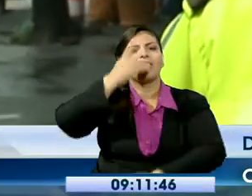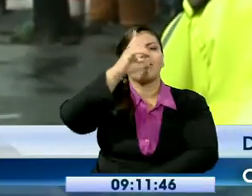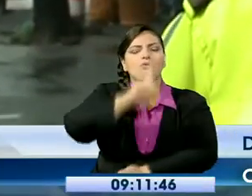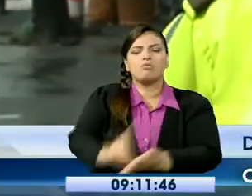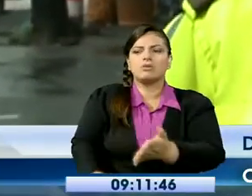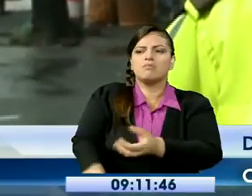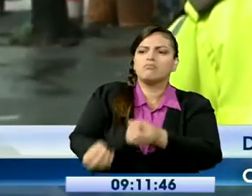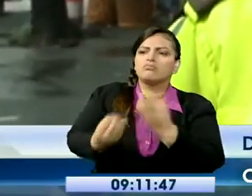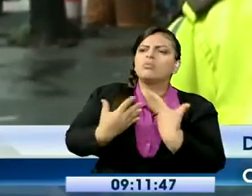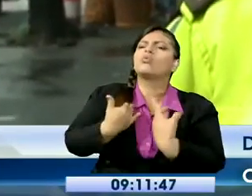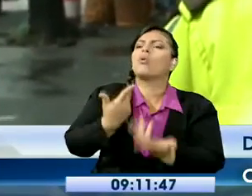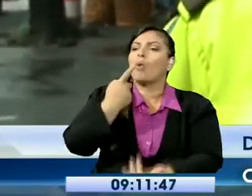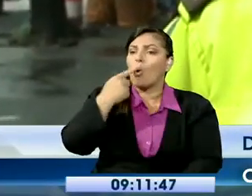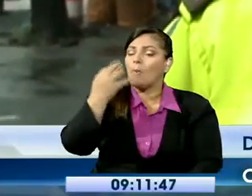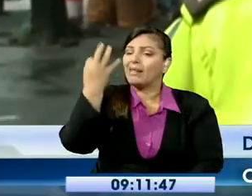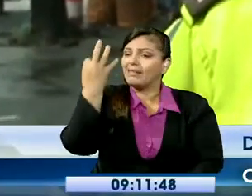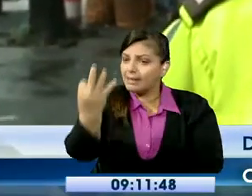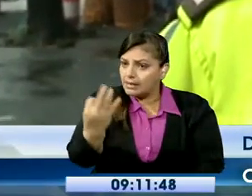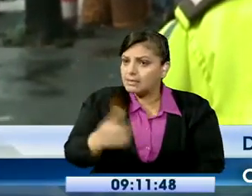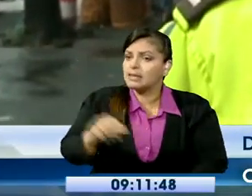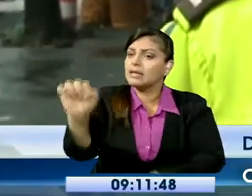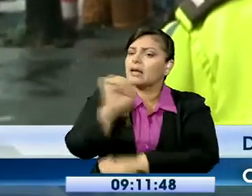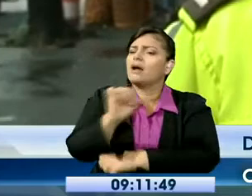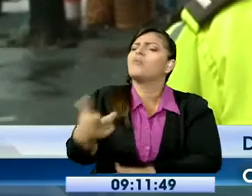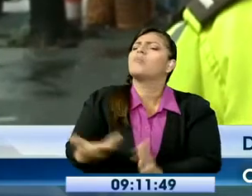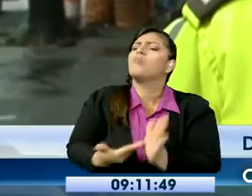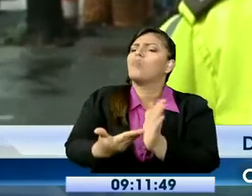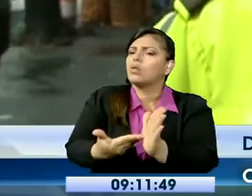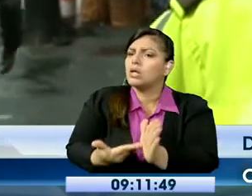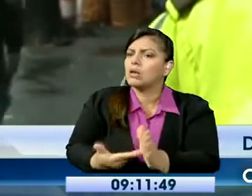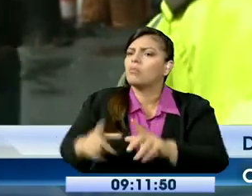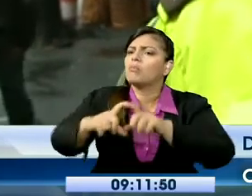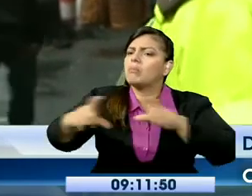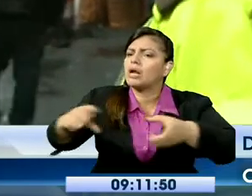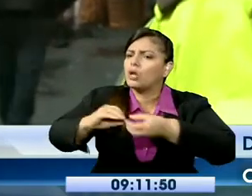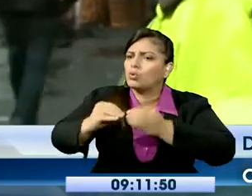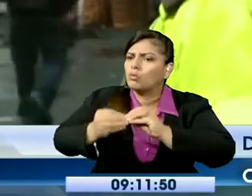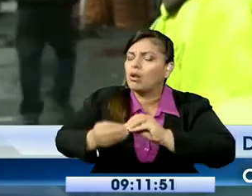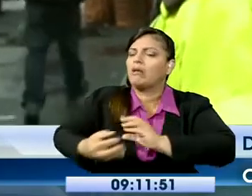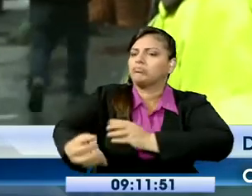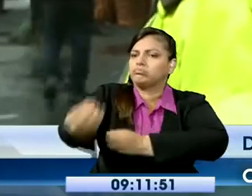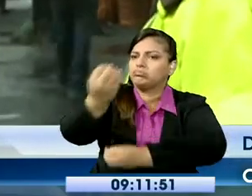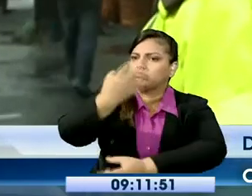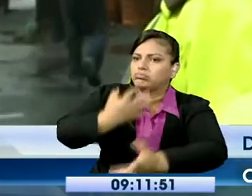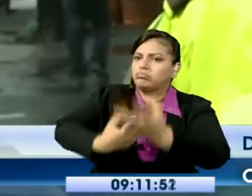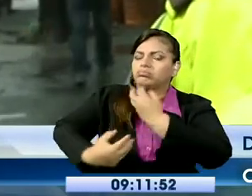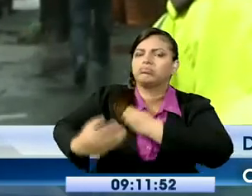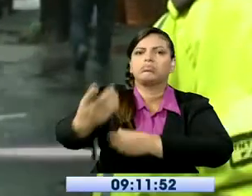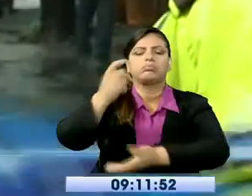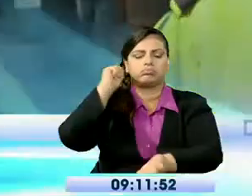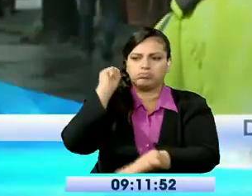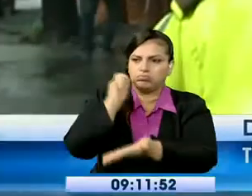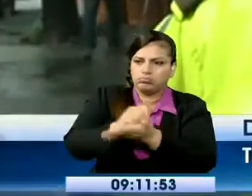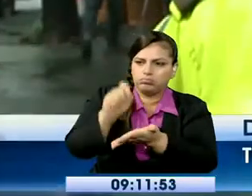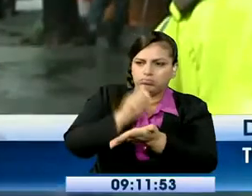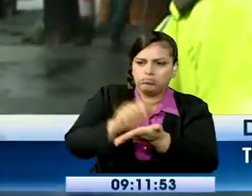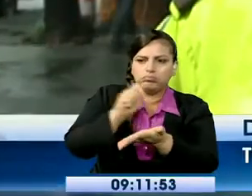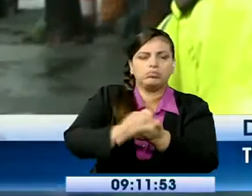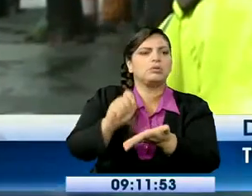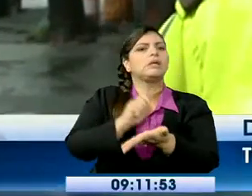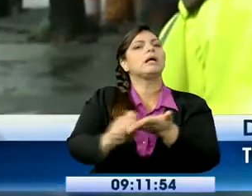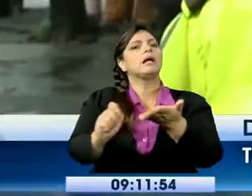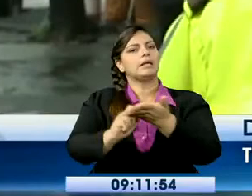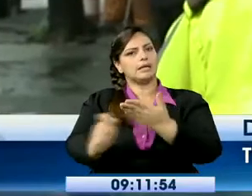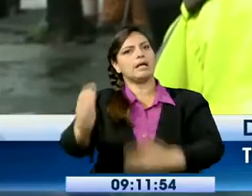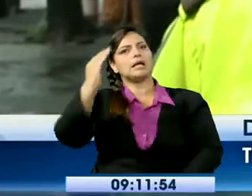estábamos pendientes del tipo de vehículo y de la placa para poder interceptarle. Las denuncias fueron de robo y asalto a mano